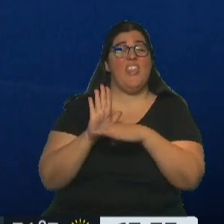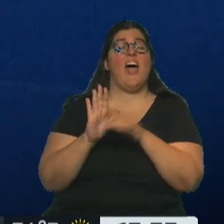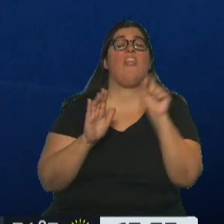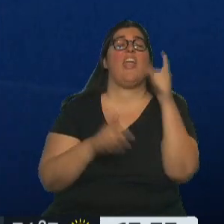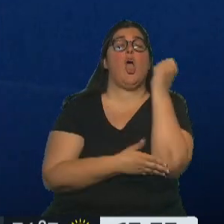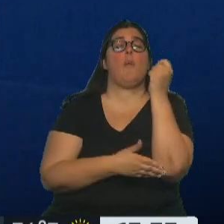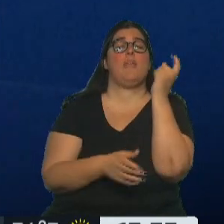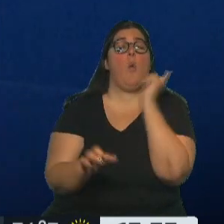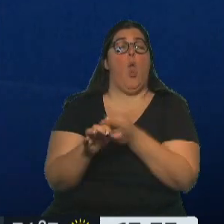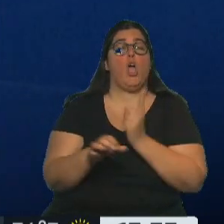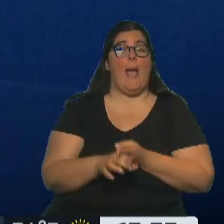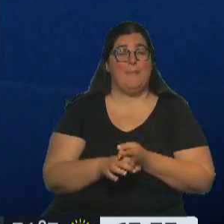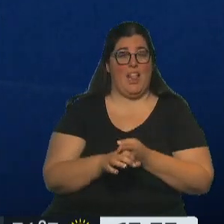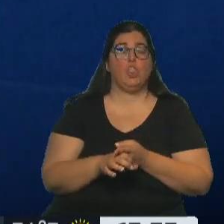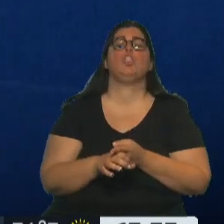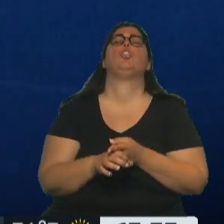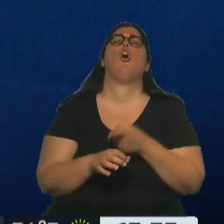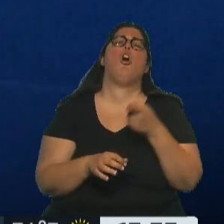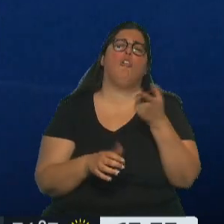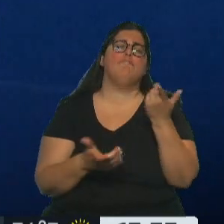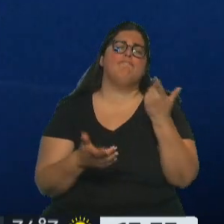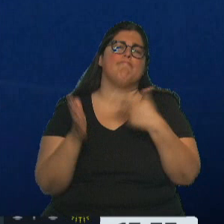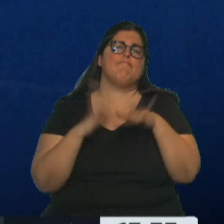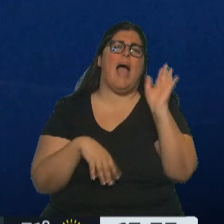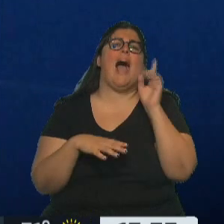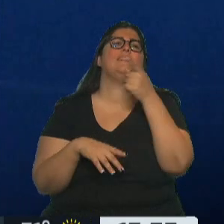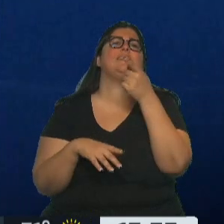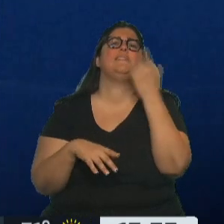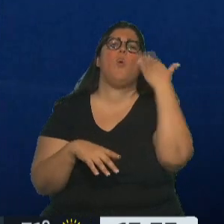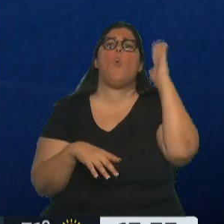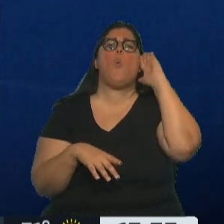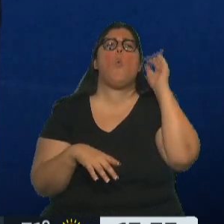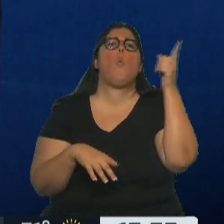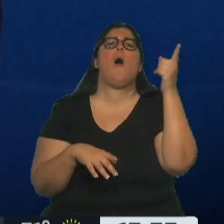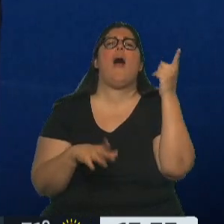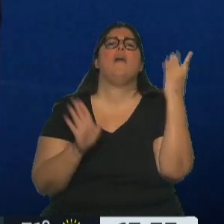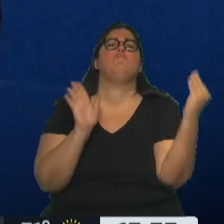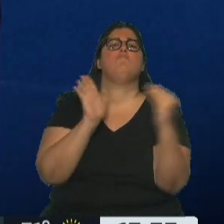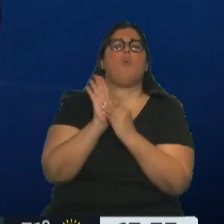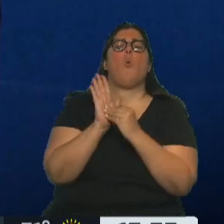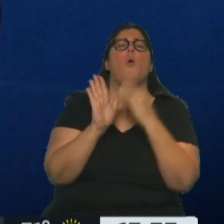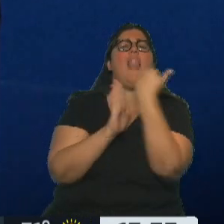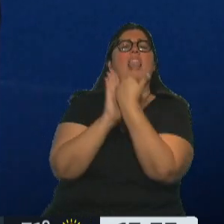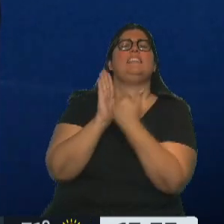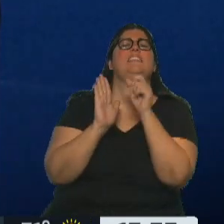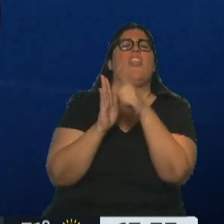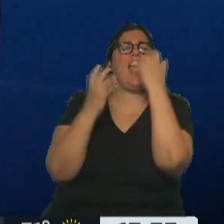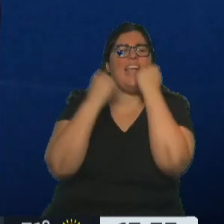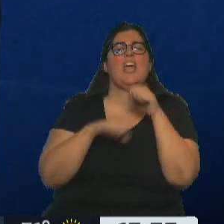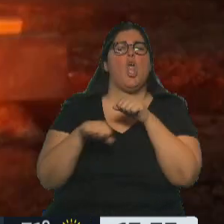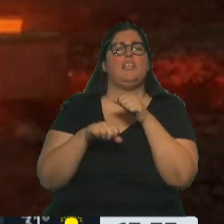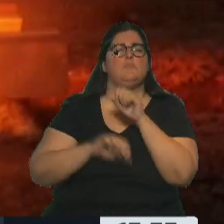económico y que en especial la inclusión de Cuba en la lista de estados patrocinadores del terrorismo tiene un impacto